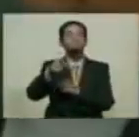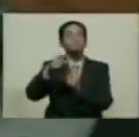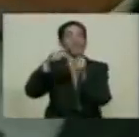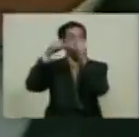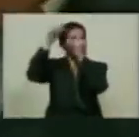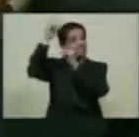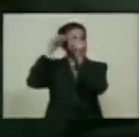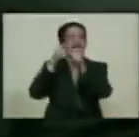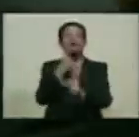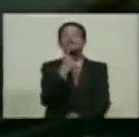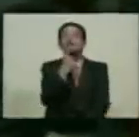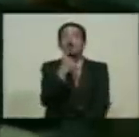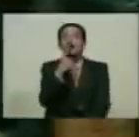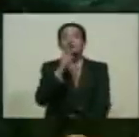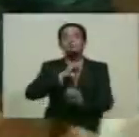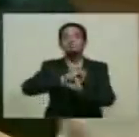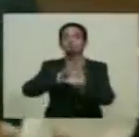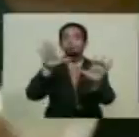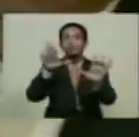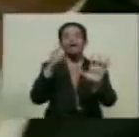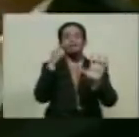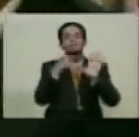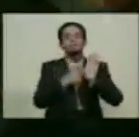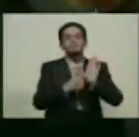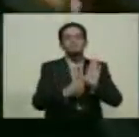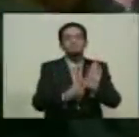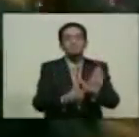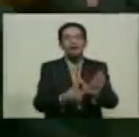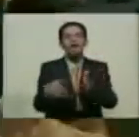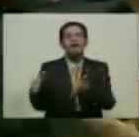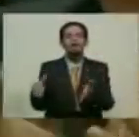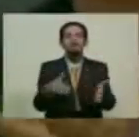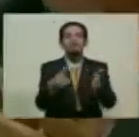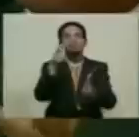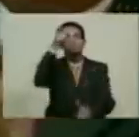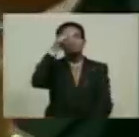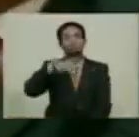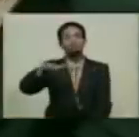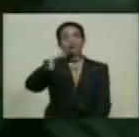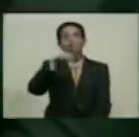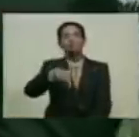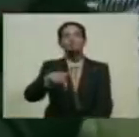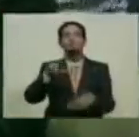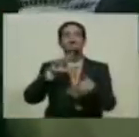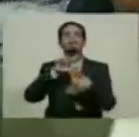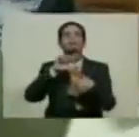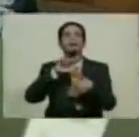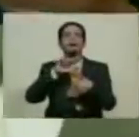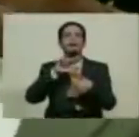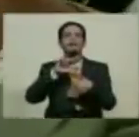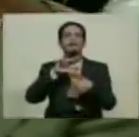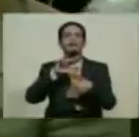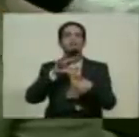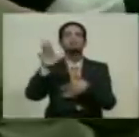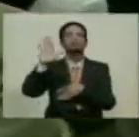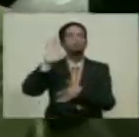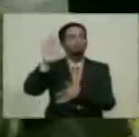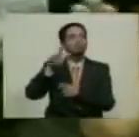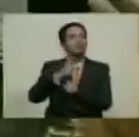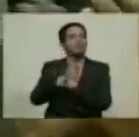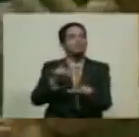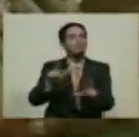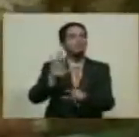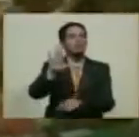cuya estrella roja brillante ha marcado los rumbos de los pueblos de nuestra América Latina por su libertad, por